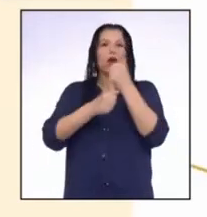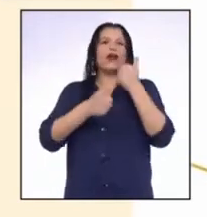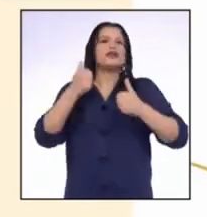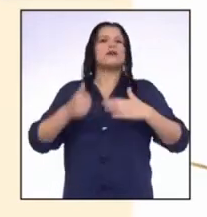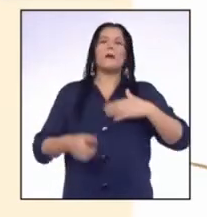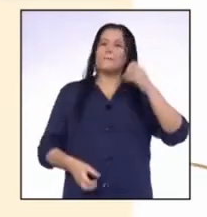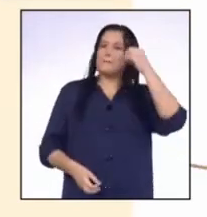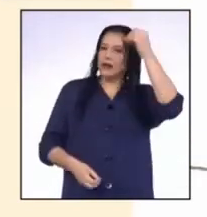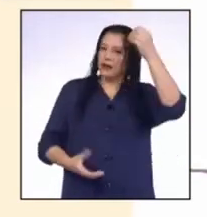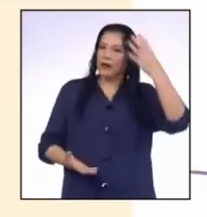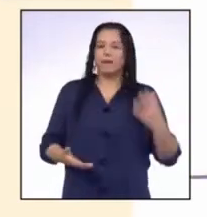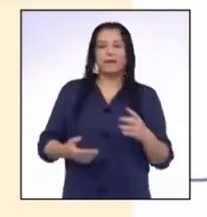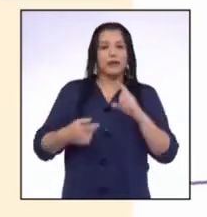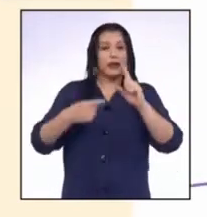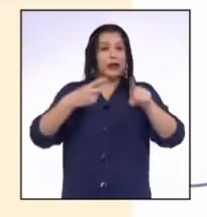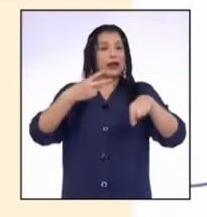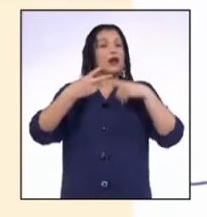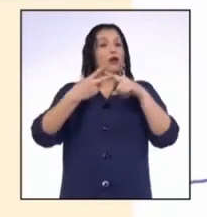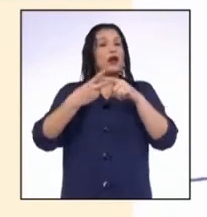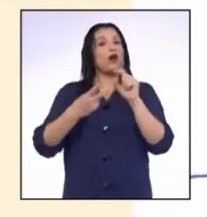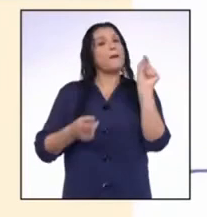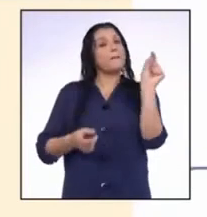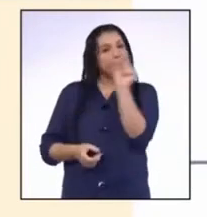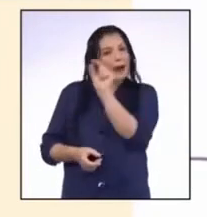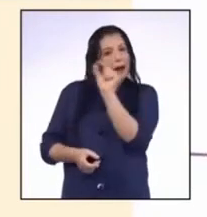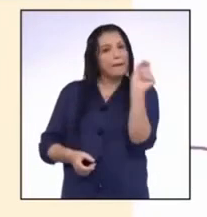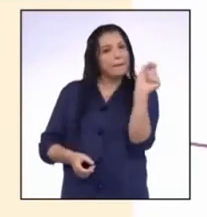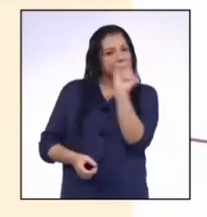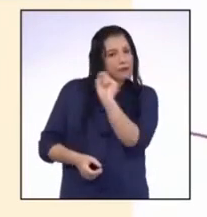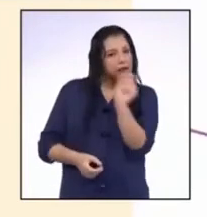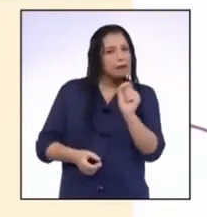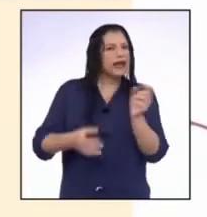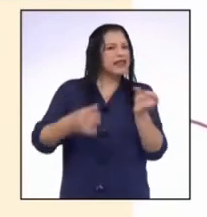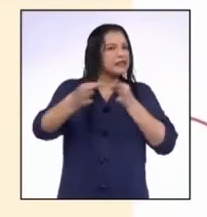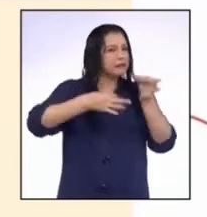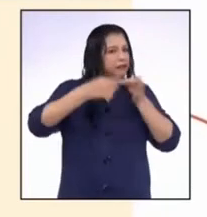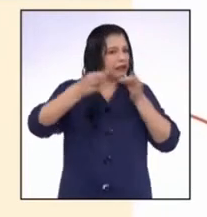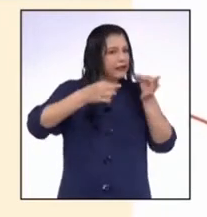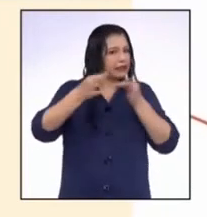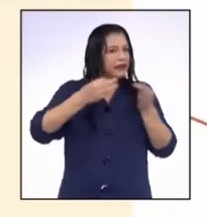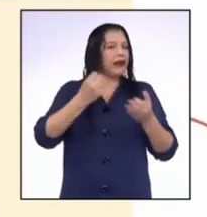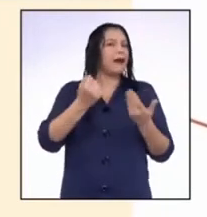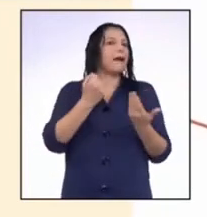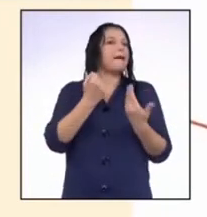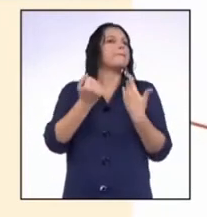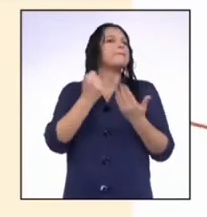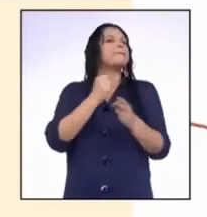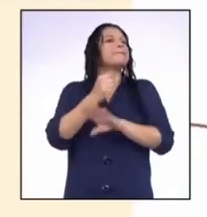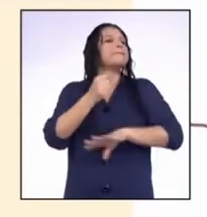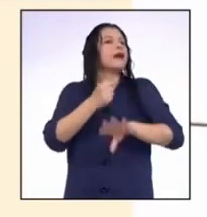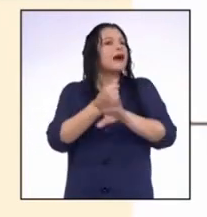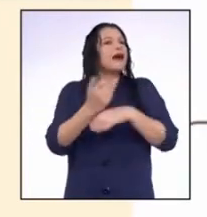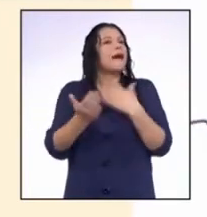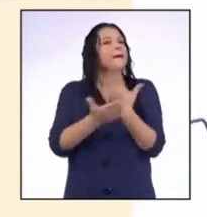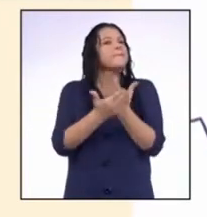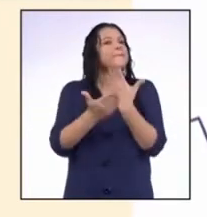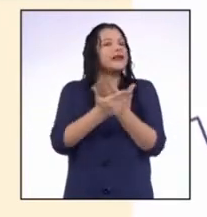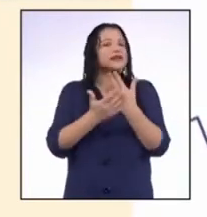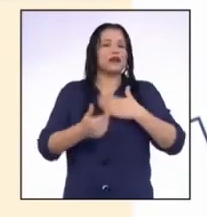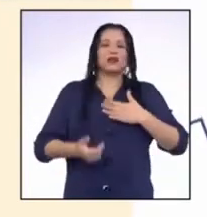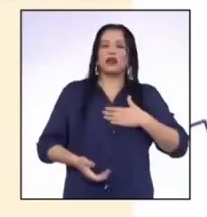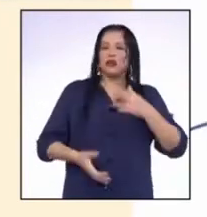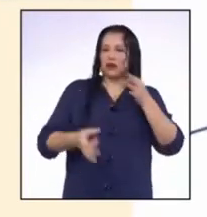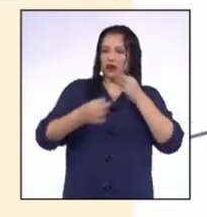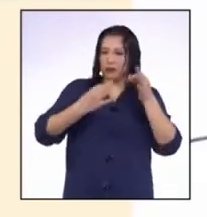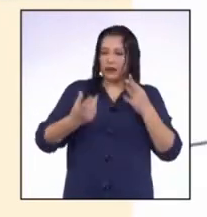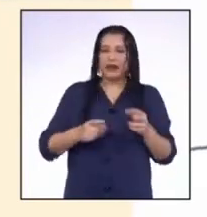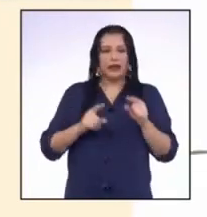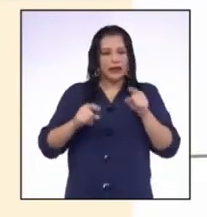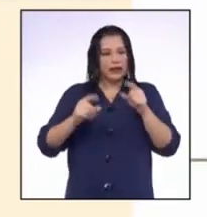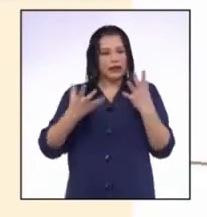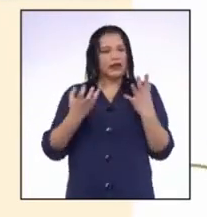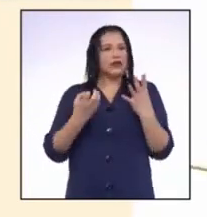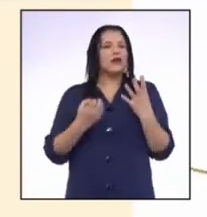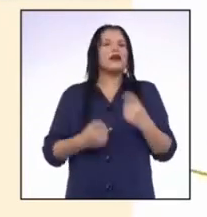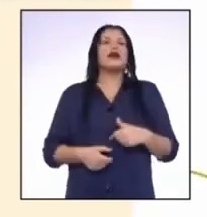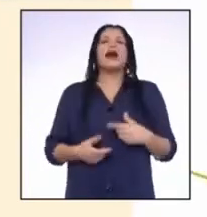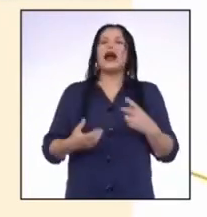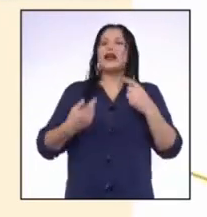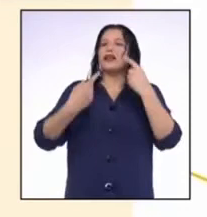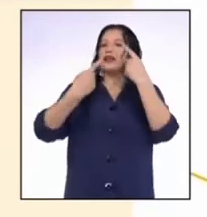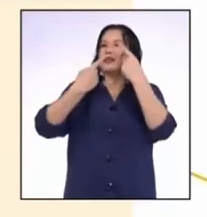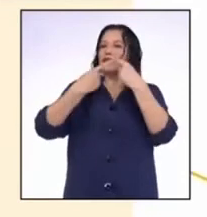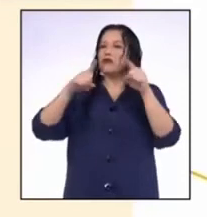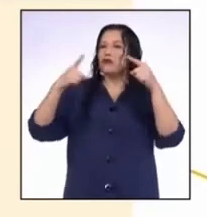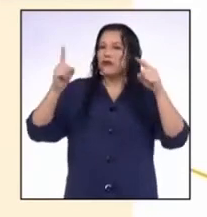postura. Luego tenemos los párrafos de argumentación y aquí deseo detenerme un momento para explicar que